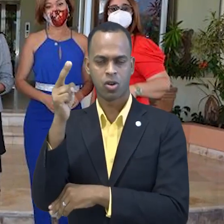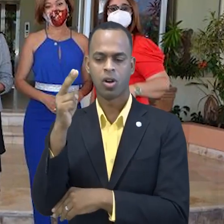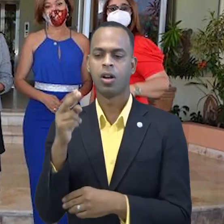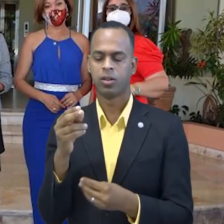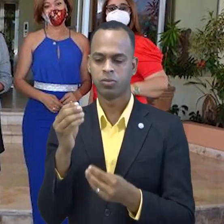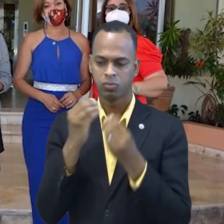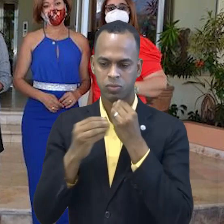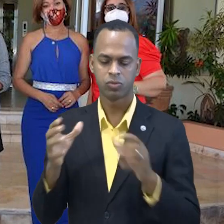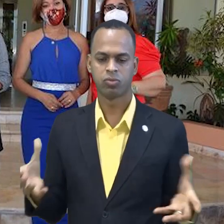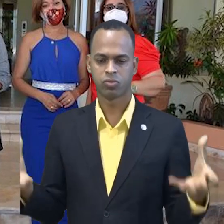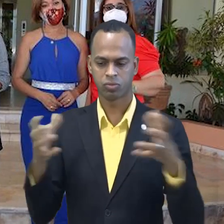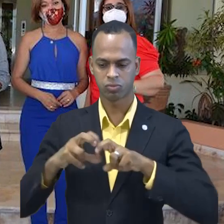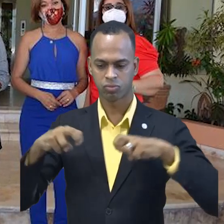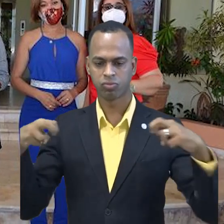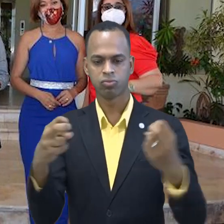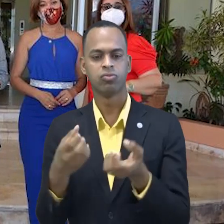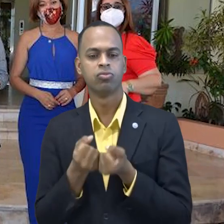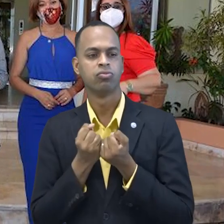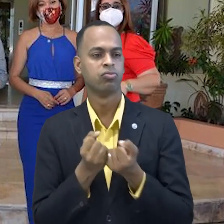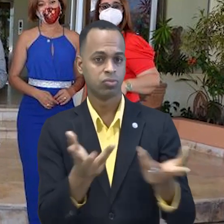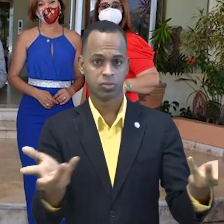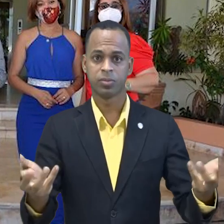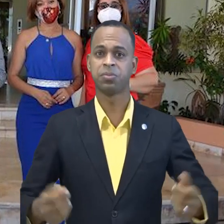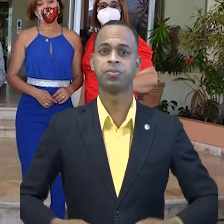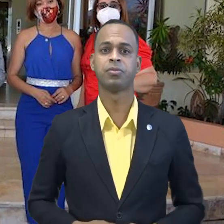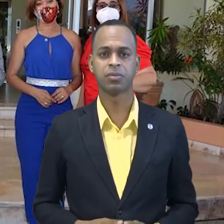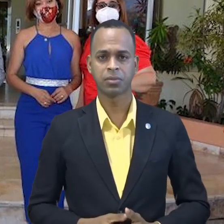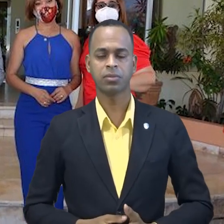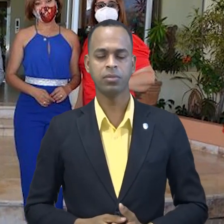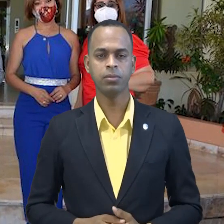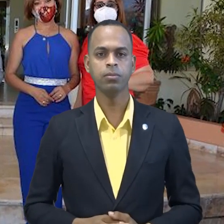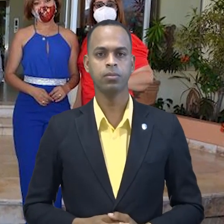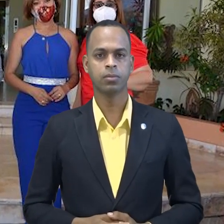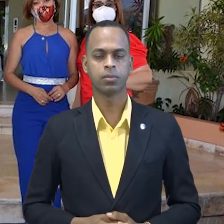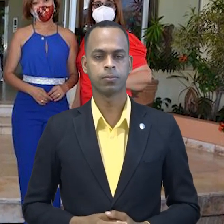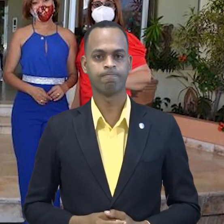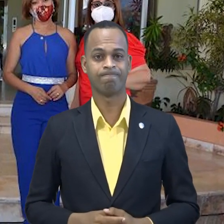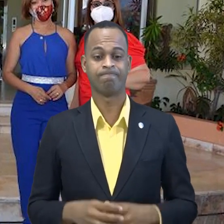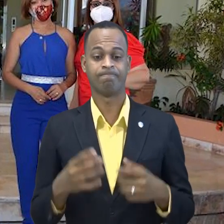El Embajador, donde estuvo presente la directiva de la entidad.